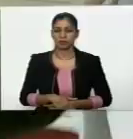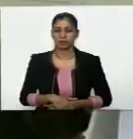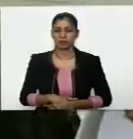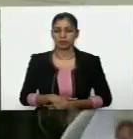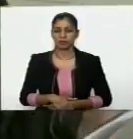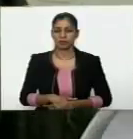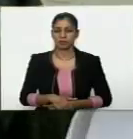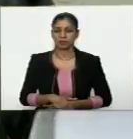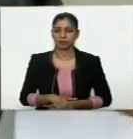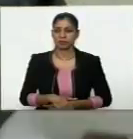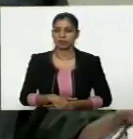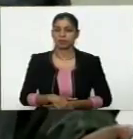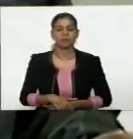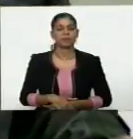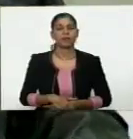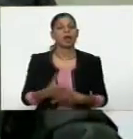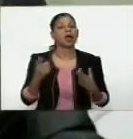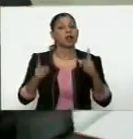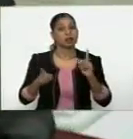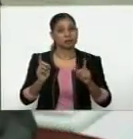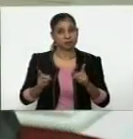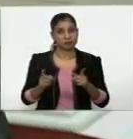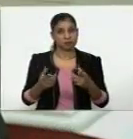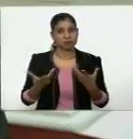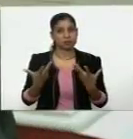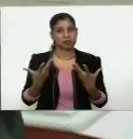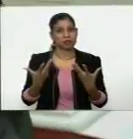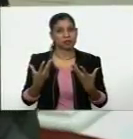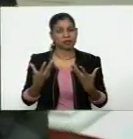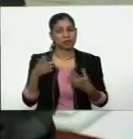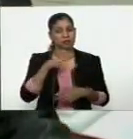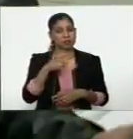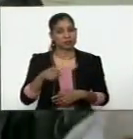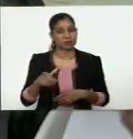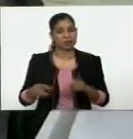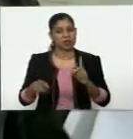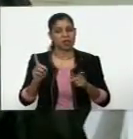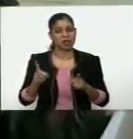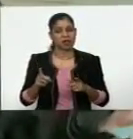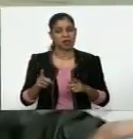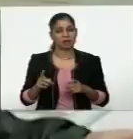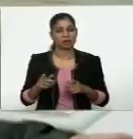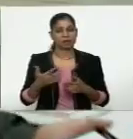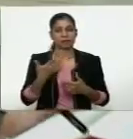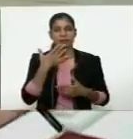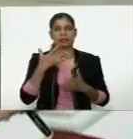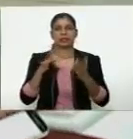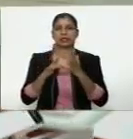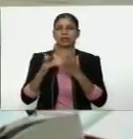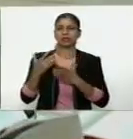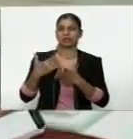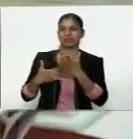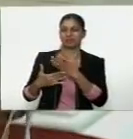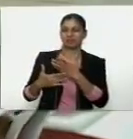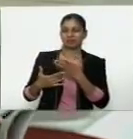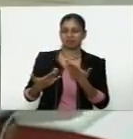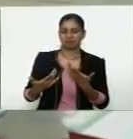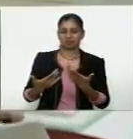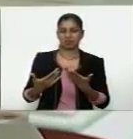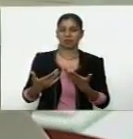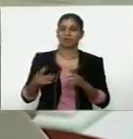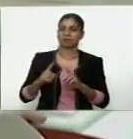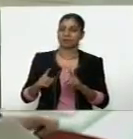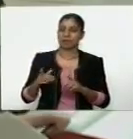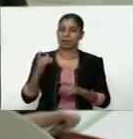No seamos, a veces muchos de nosotros, y yo me incluyo porque a veces lo hice, somos retrotecnológicos.